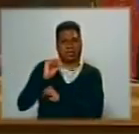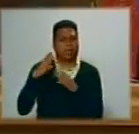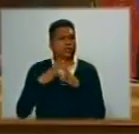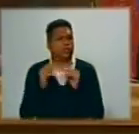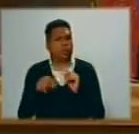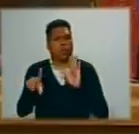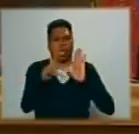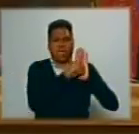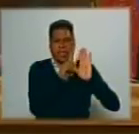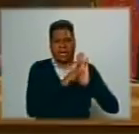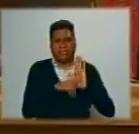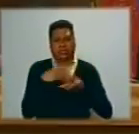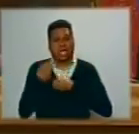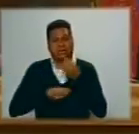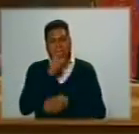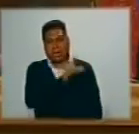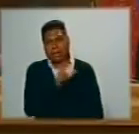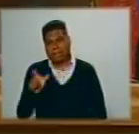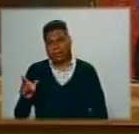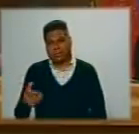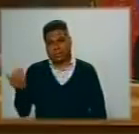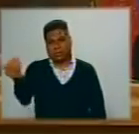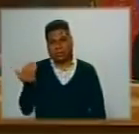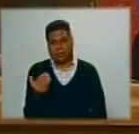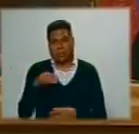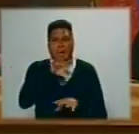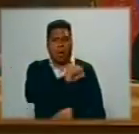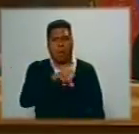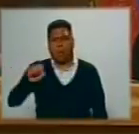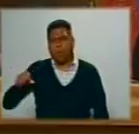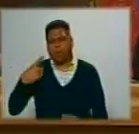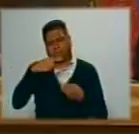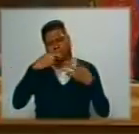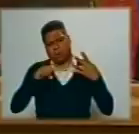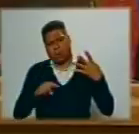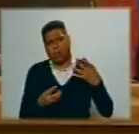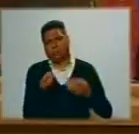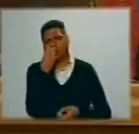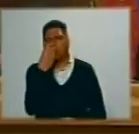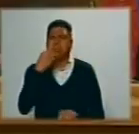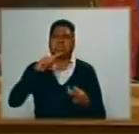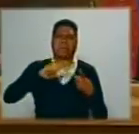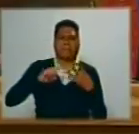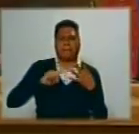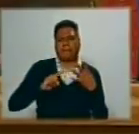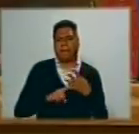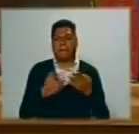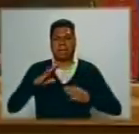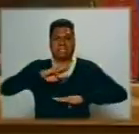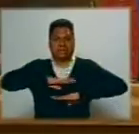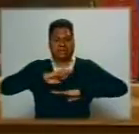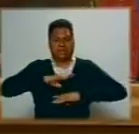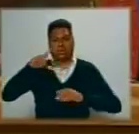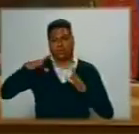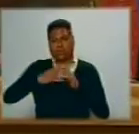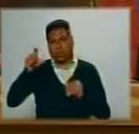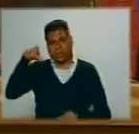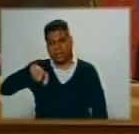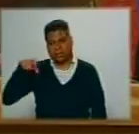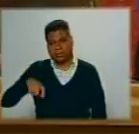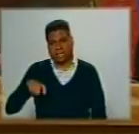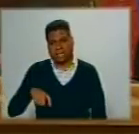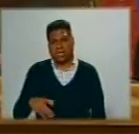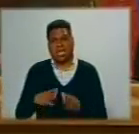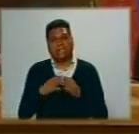los derechos y garantías de las personas en el acceso a los bienes y servicios para la satisfacción de sus necesidades y